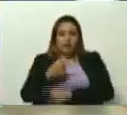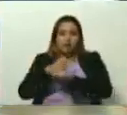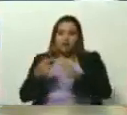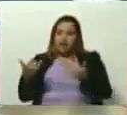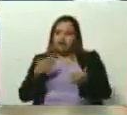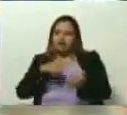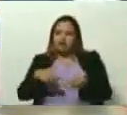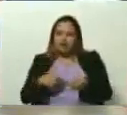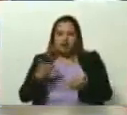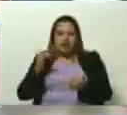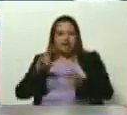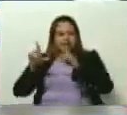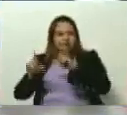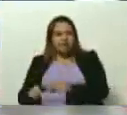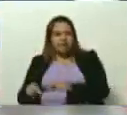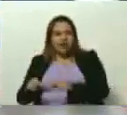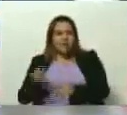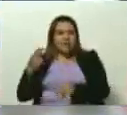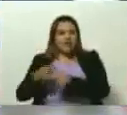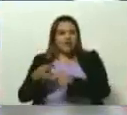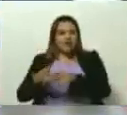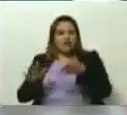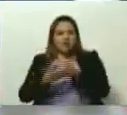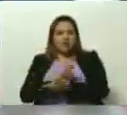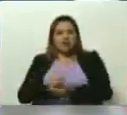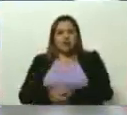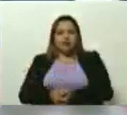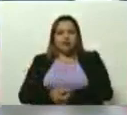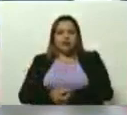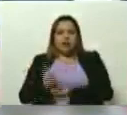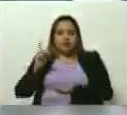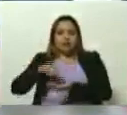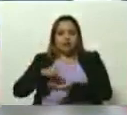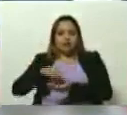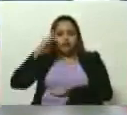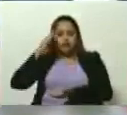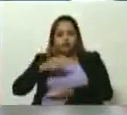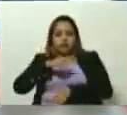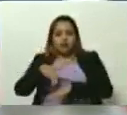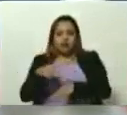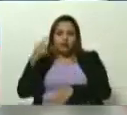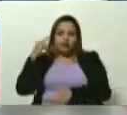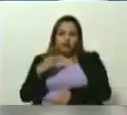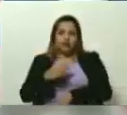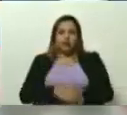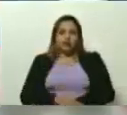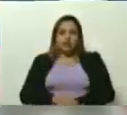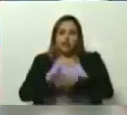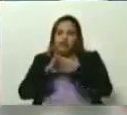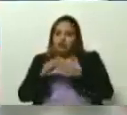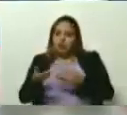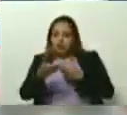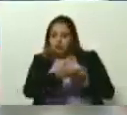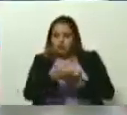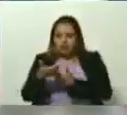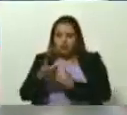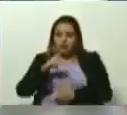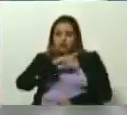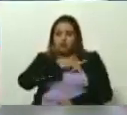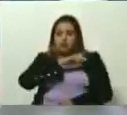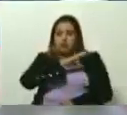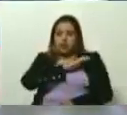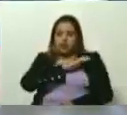nosotros hemos mitigado precisamente con la actuación de la Fuerza Armada Nacional Bolivariana, de todos nuestros bomberos, protección civil, de